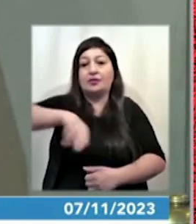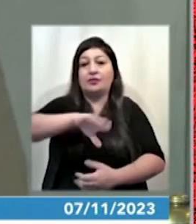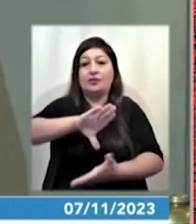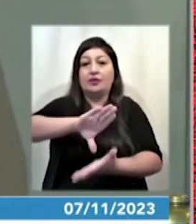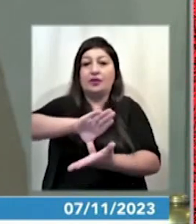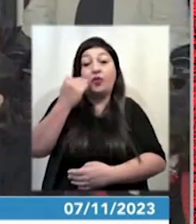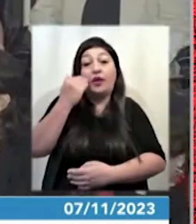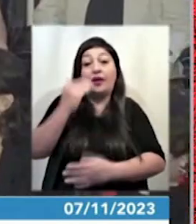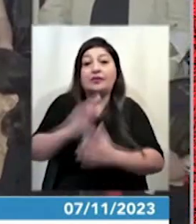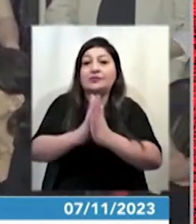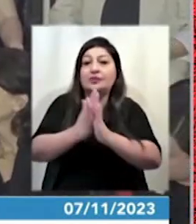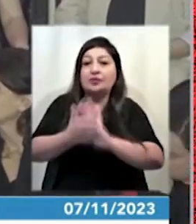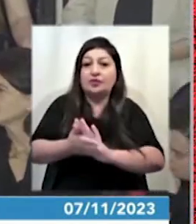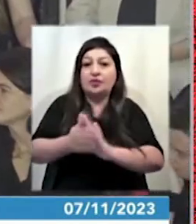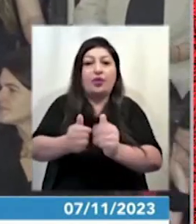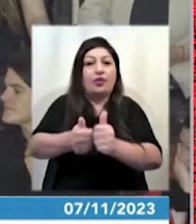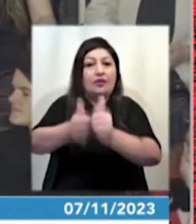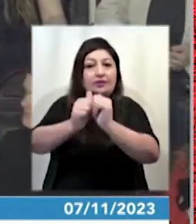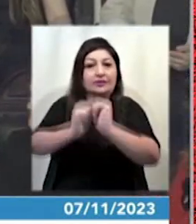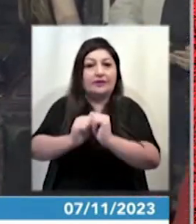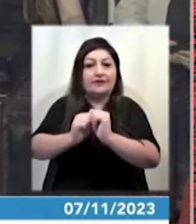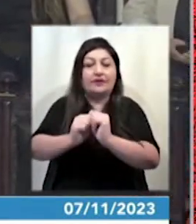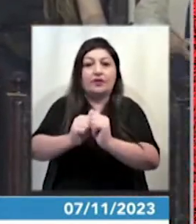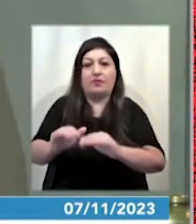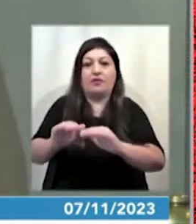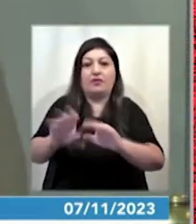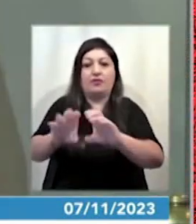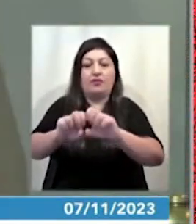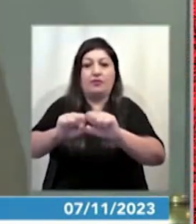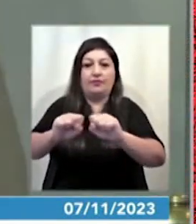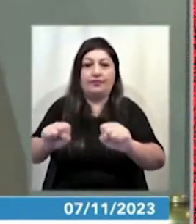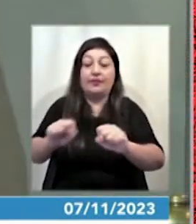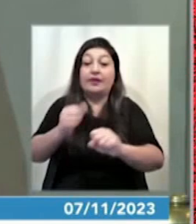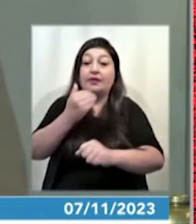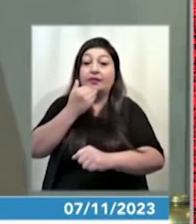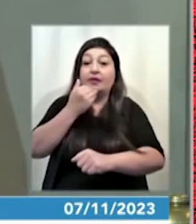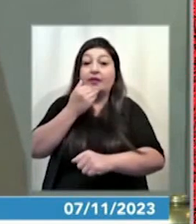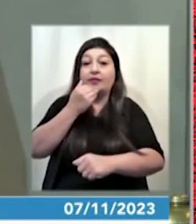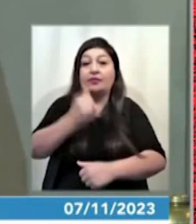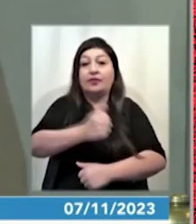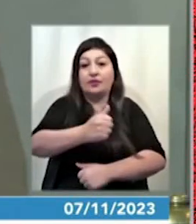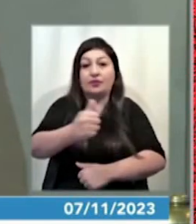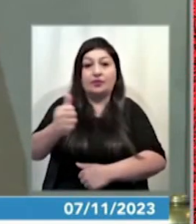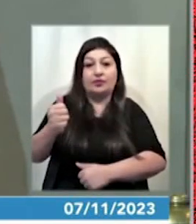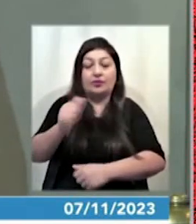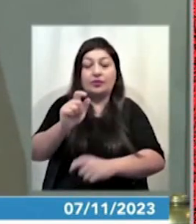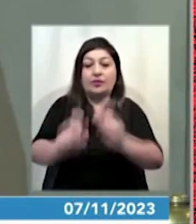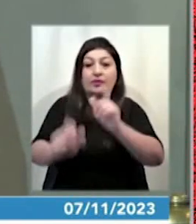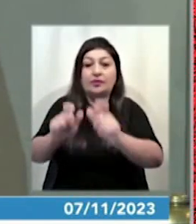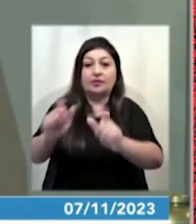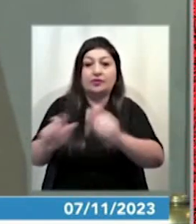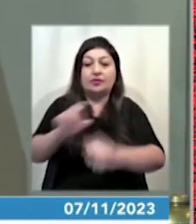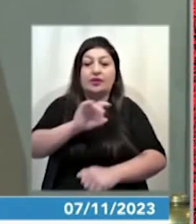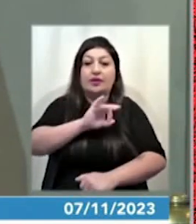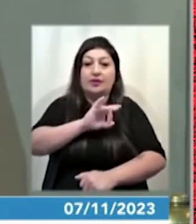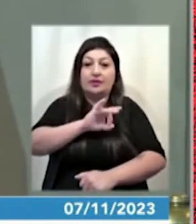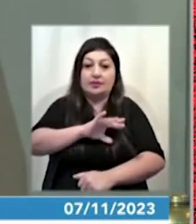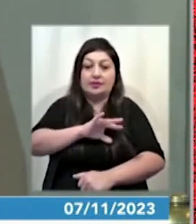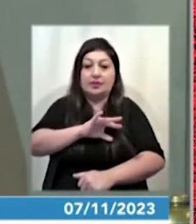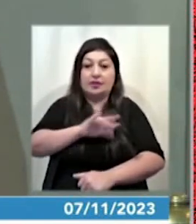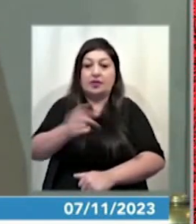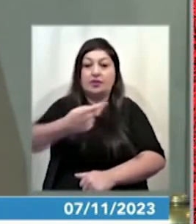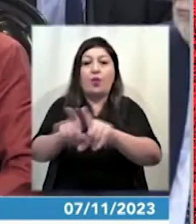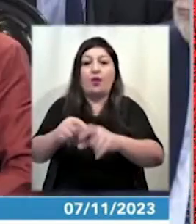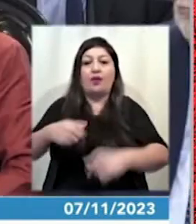de los inmigrantes. Entonces, lo que se suponía que iba a ser algo distinto, algo por encima, si